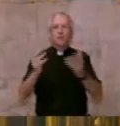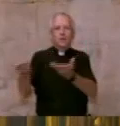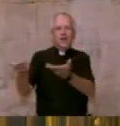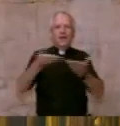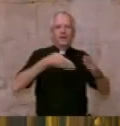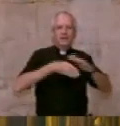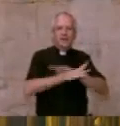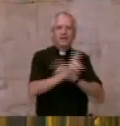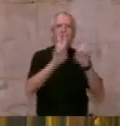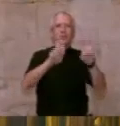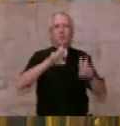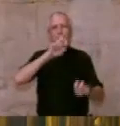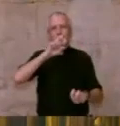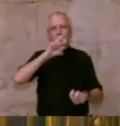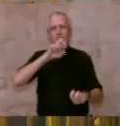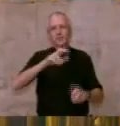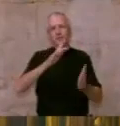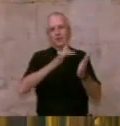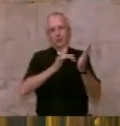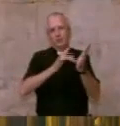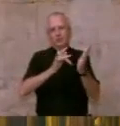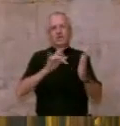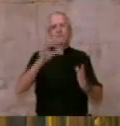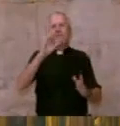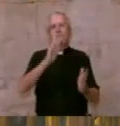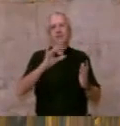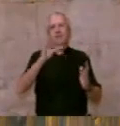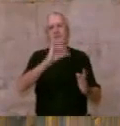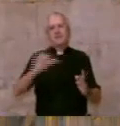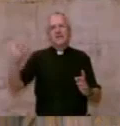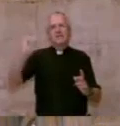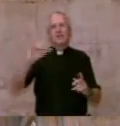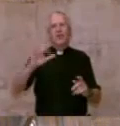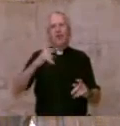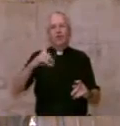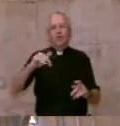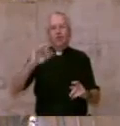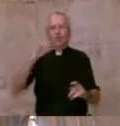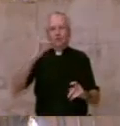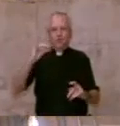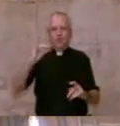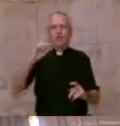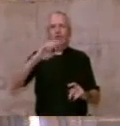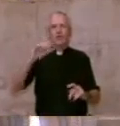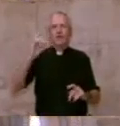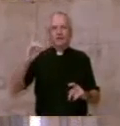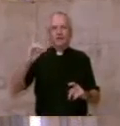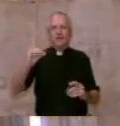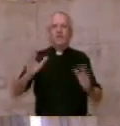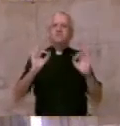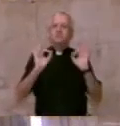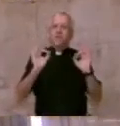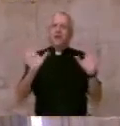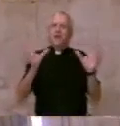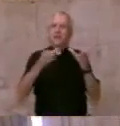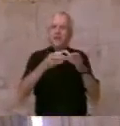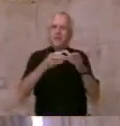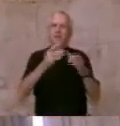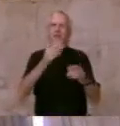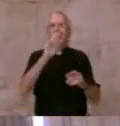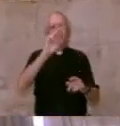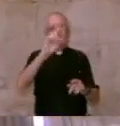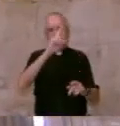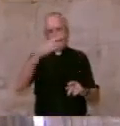posesión del nuevo obispo de Tortosa, Monseñor Sergi Gordo Rodríguez. Un saludo especial a todo el equipo de 13 Televisión, les habla